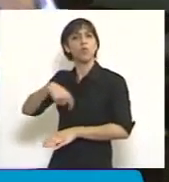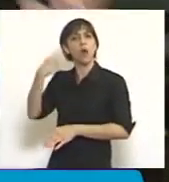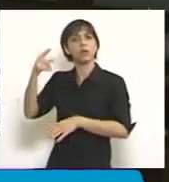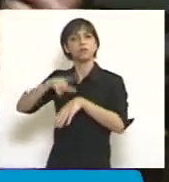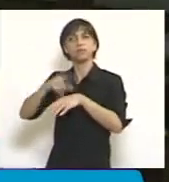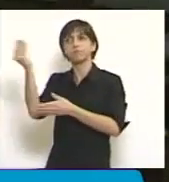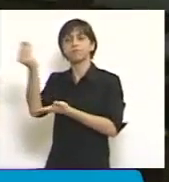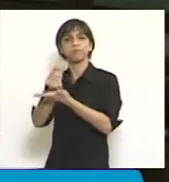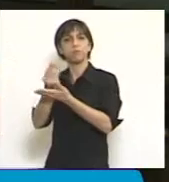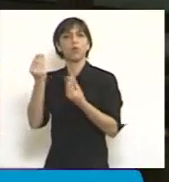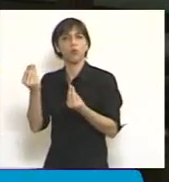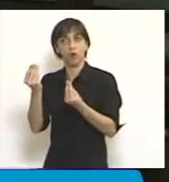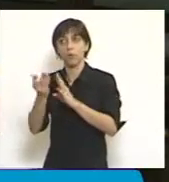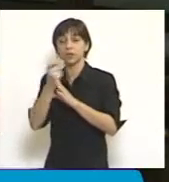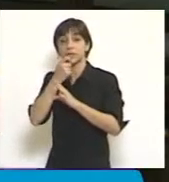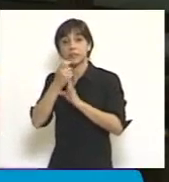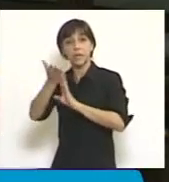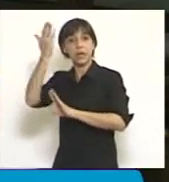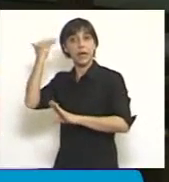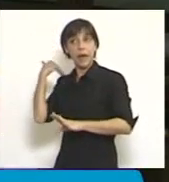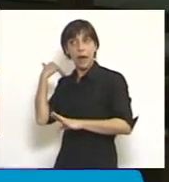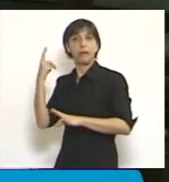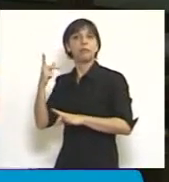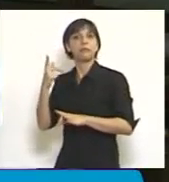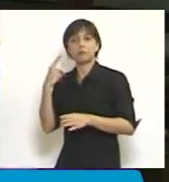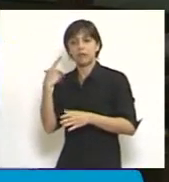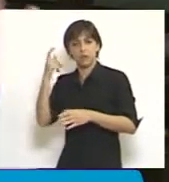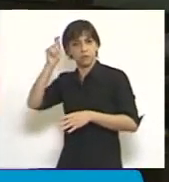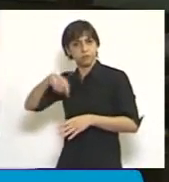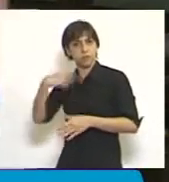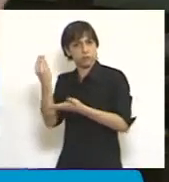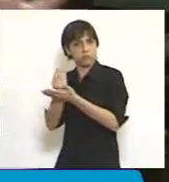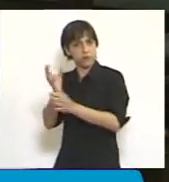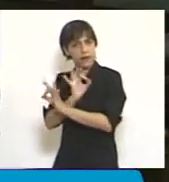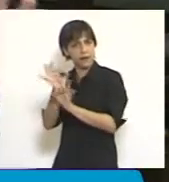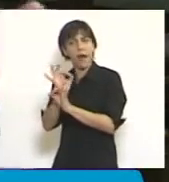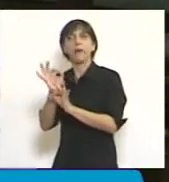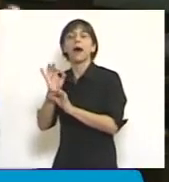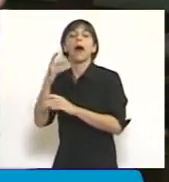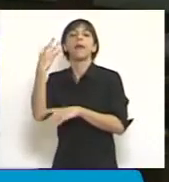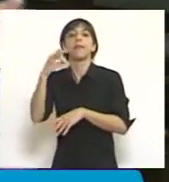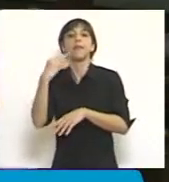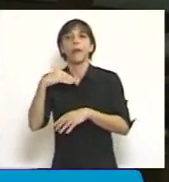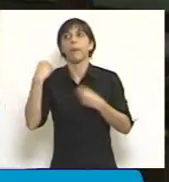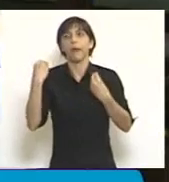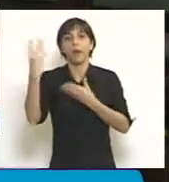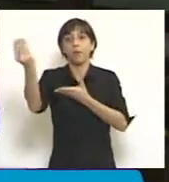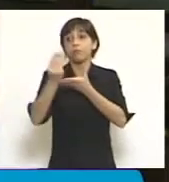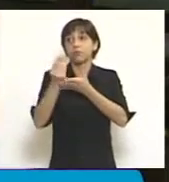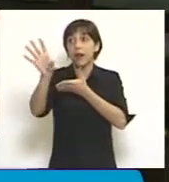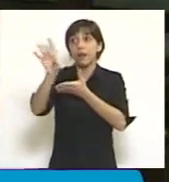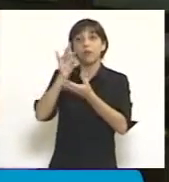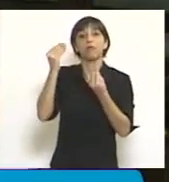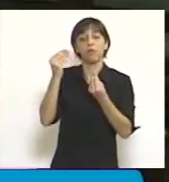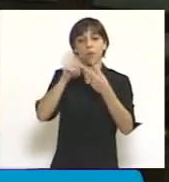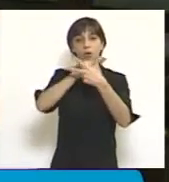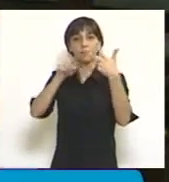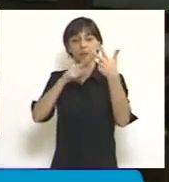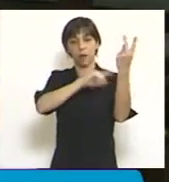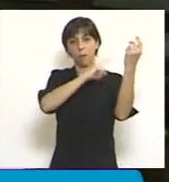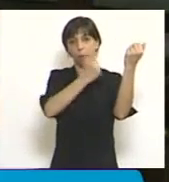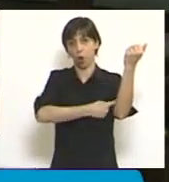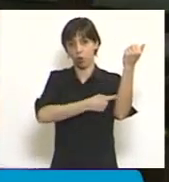inconstitucionalidad del reglamento, básicamente porque dijo la Corte que en la designación de los jueces subrogantes, en